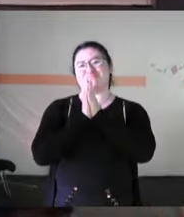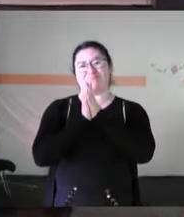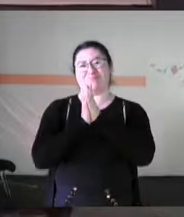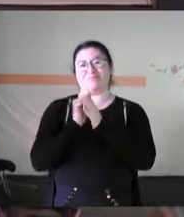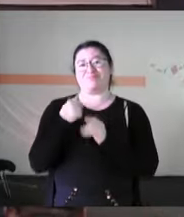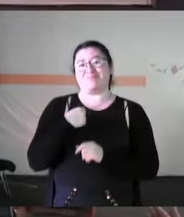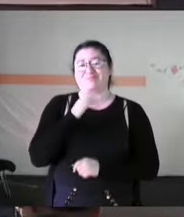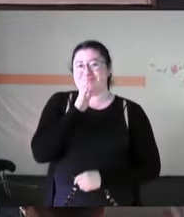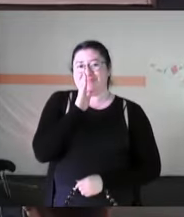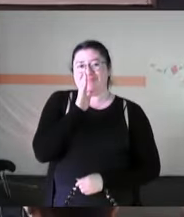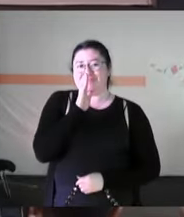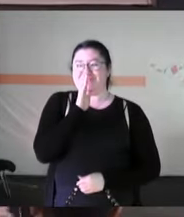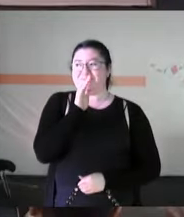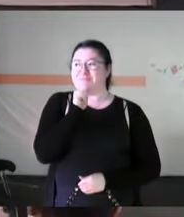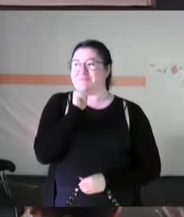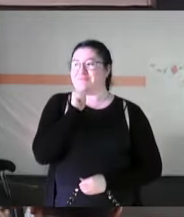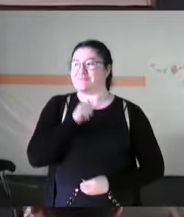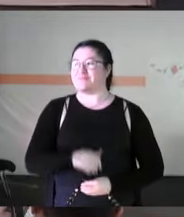puedo.